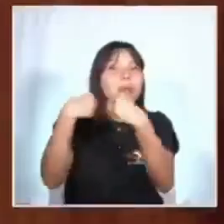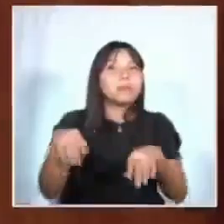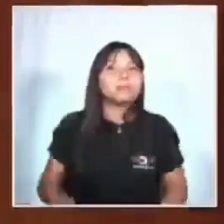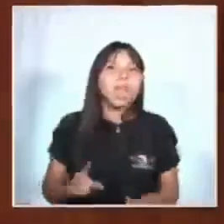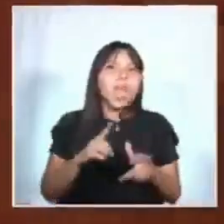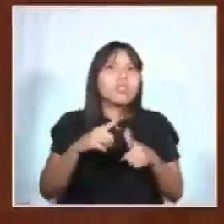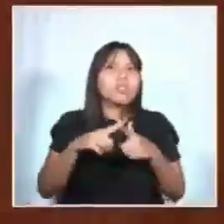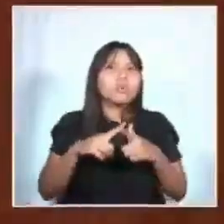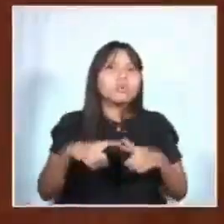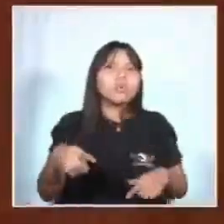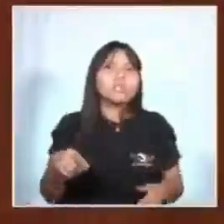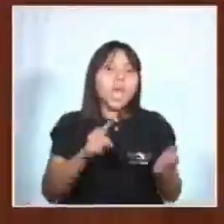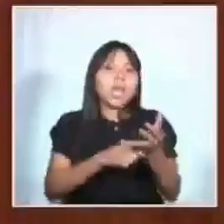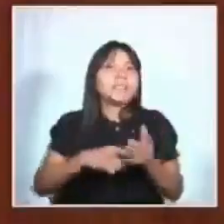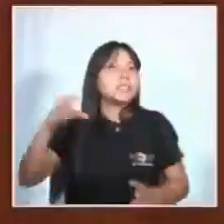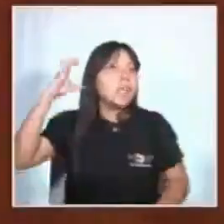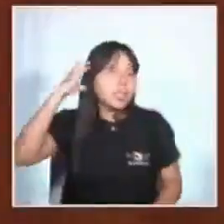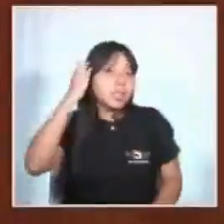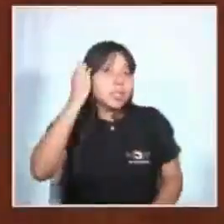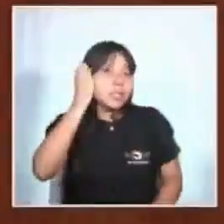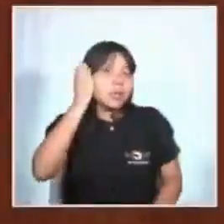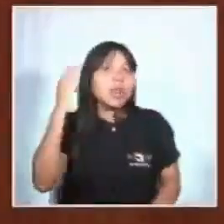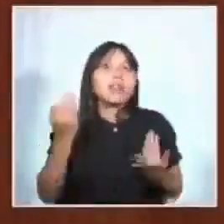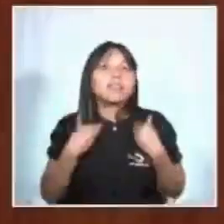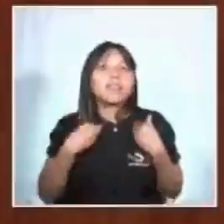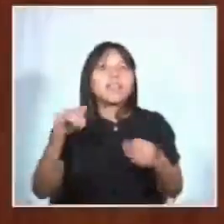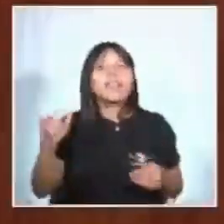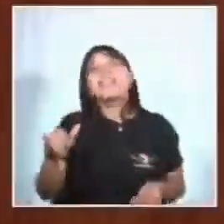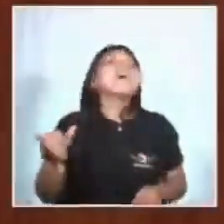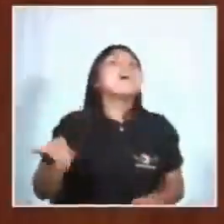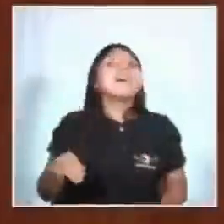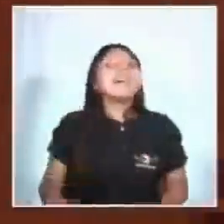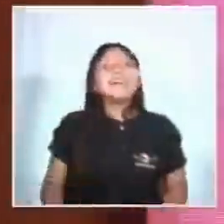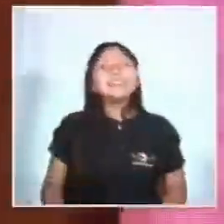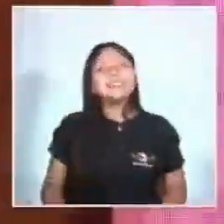Entonces, este celular tiene capacidad de hacer Facebook. Mira qué bonita la señora que está ahí.